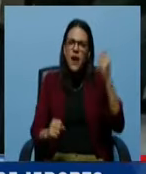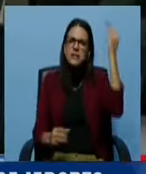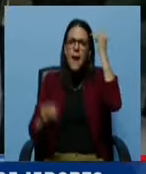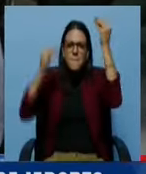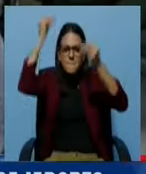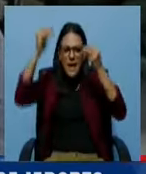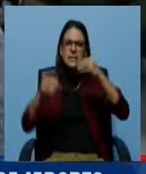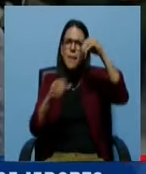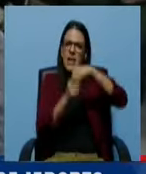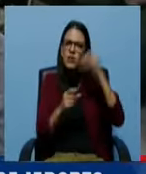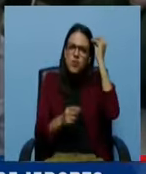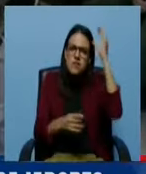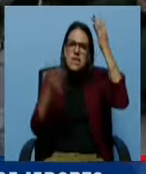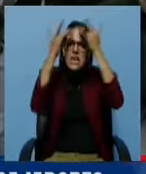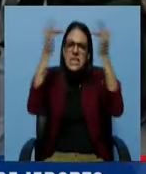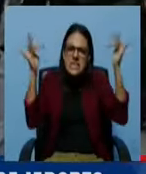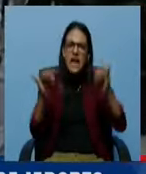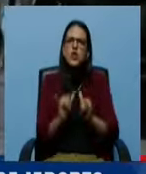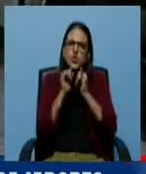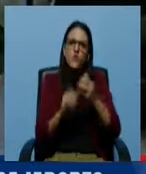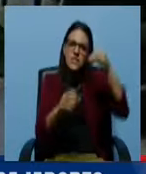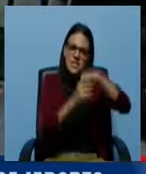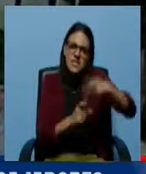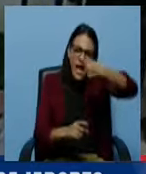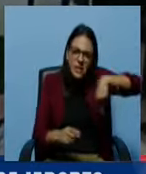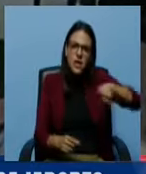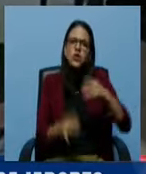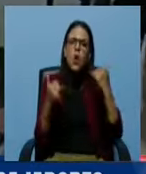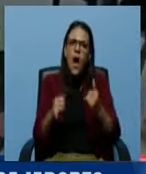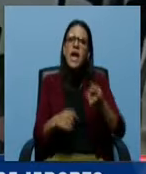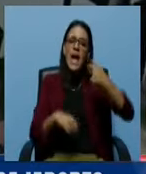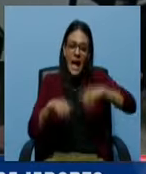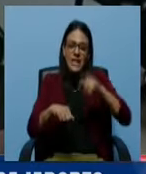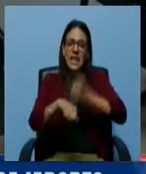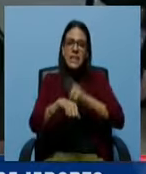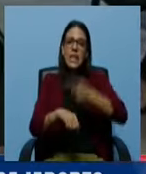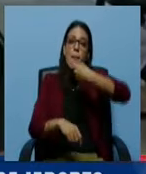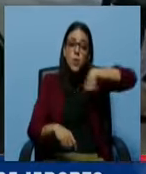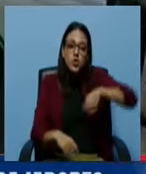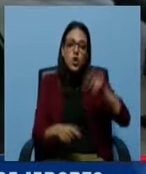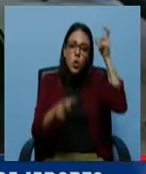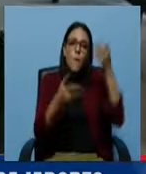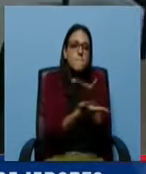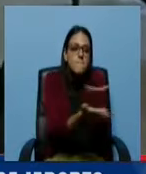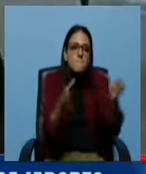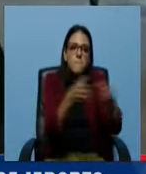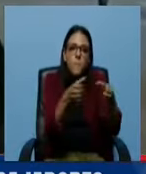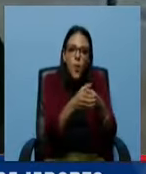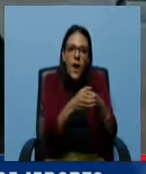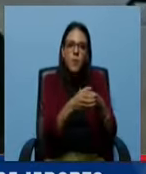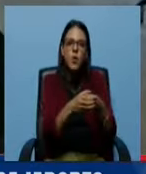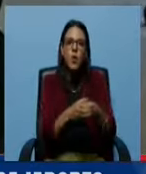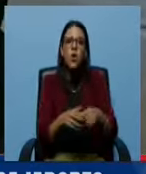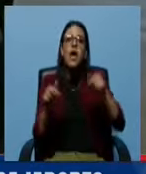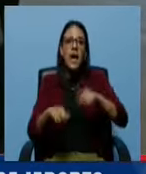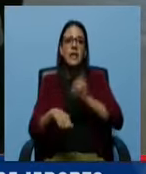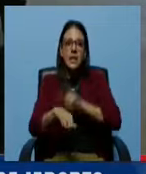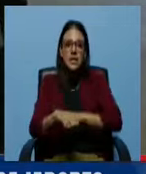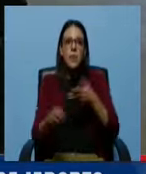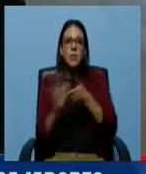Sudamérica, suficiente experiencia. Y este tiene que ser el tiempo de los pueblos. Hay una gran dicotomía